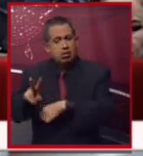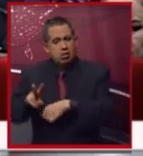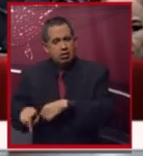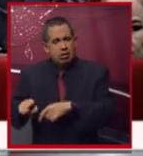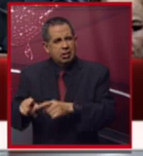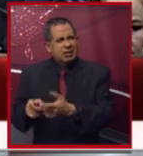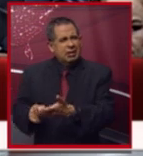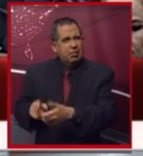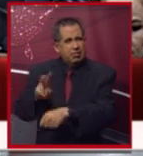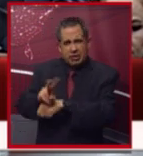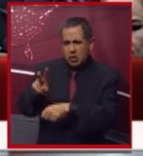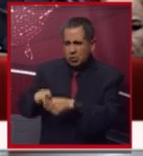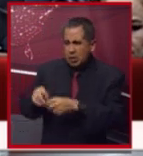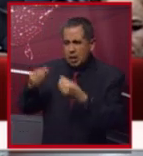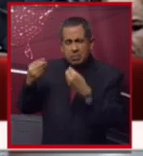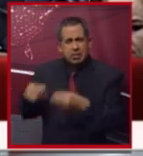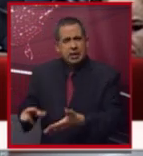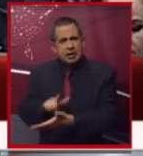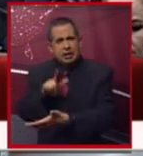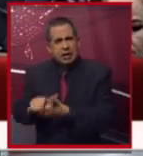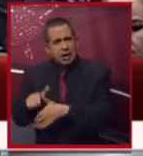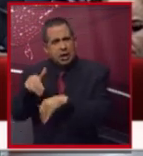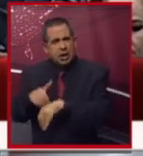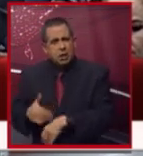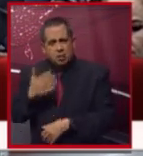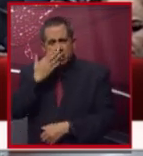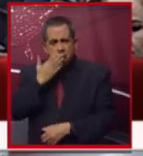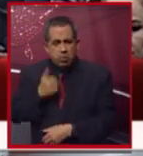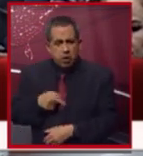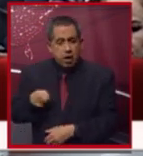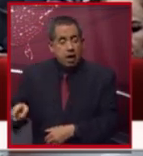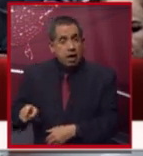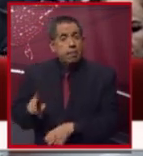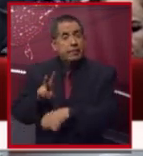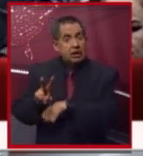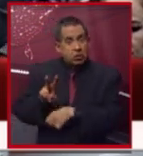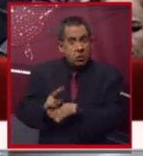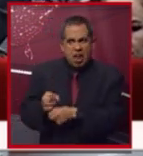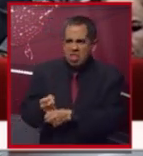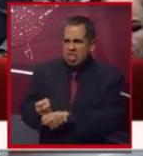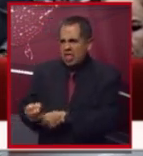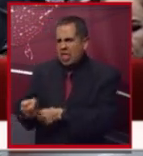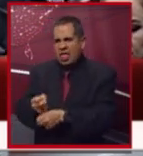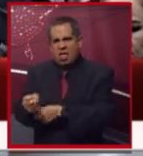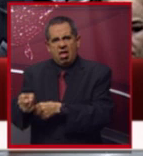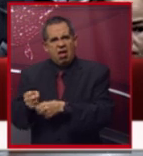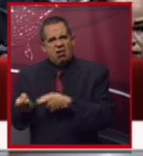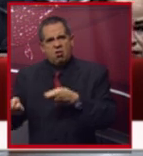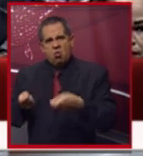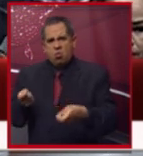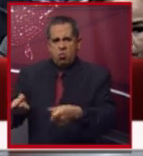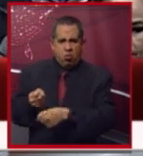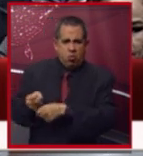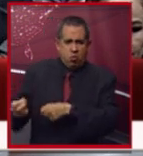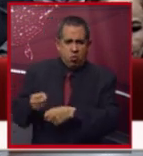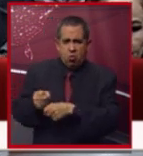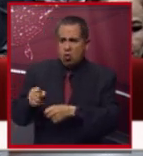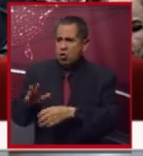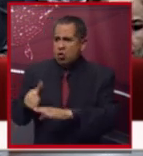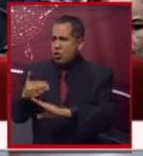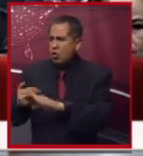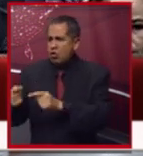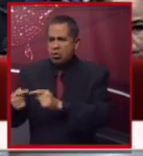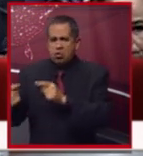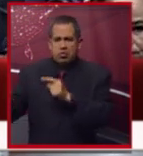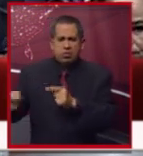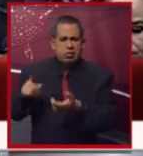dinamitado el Estado de Derecho, que recurre a la represión y más contra la oposición,